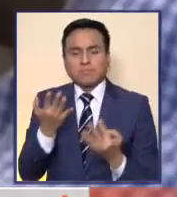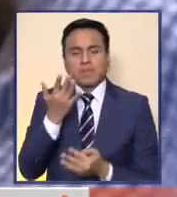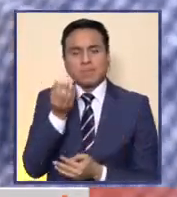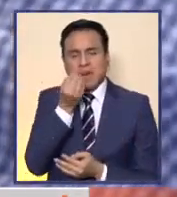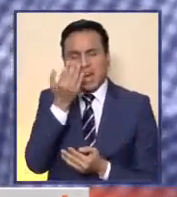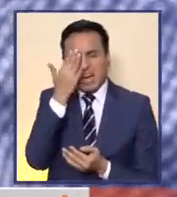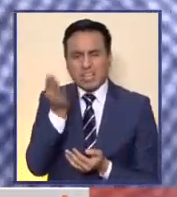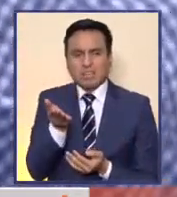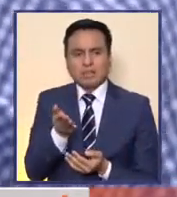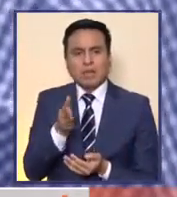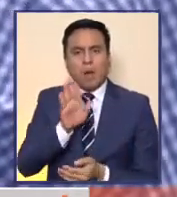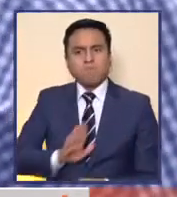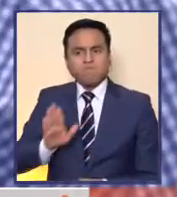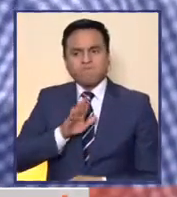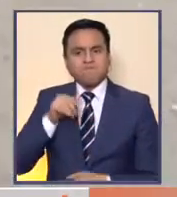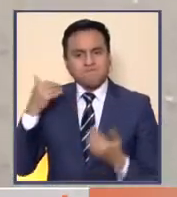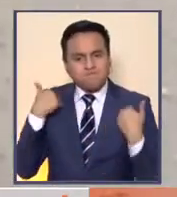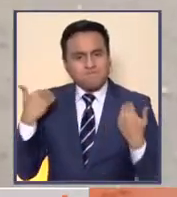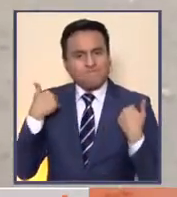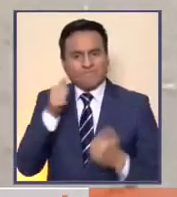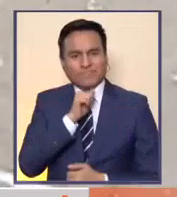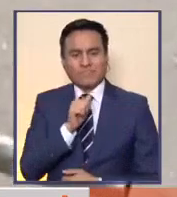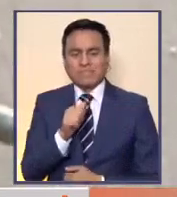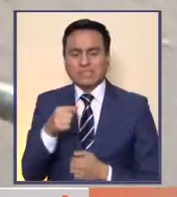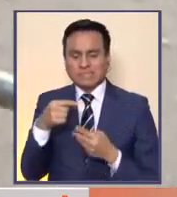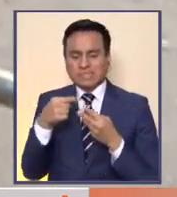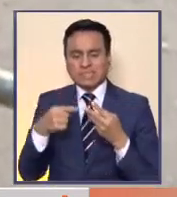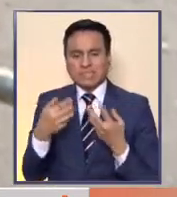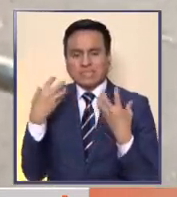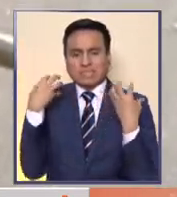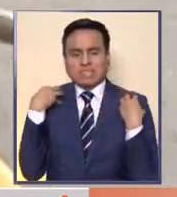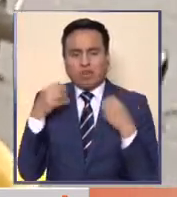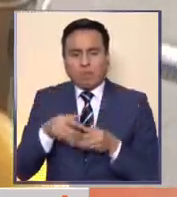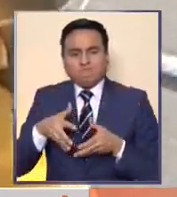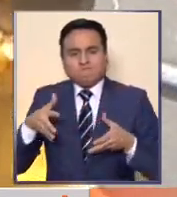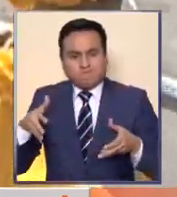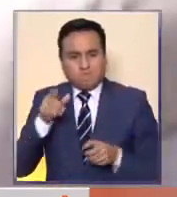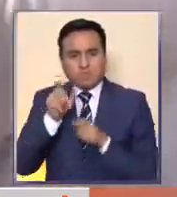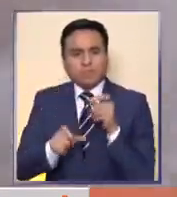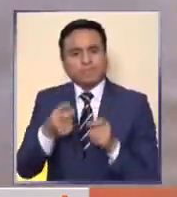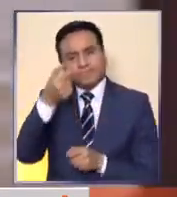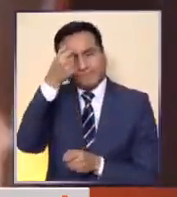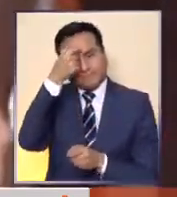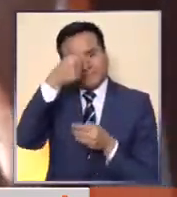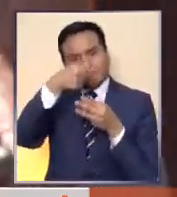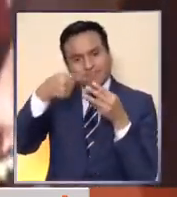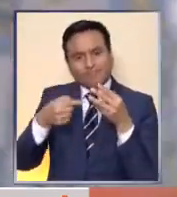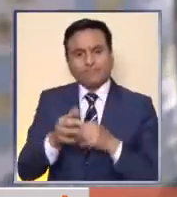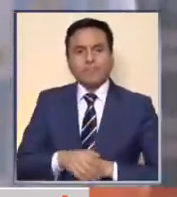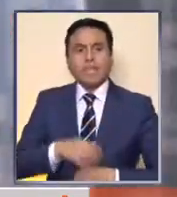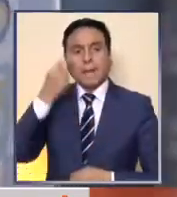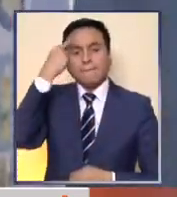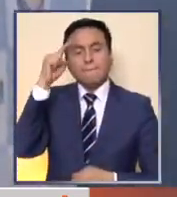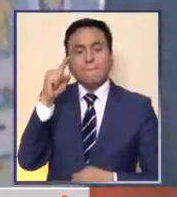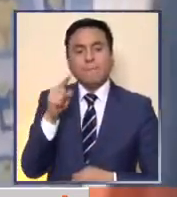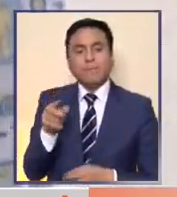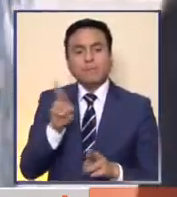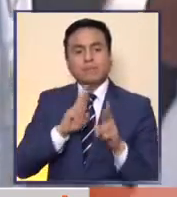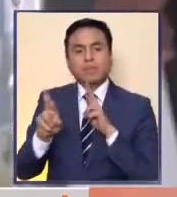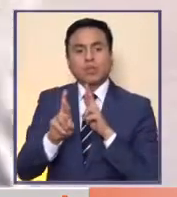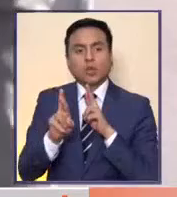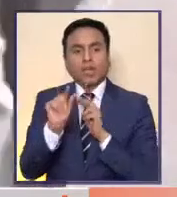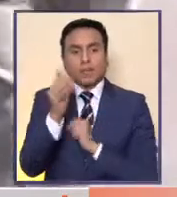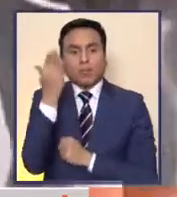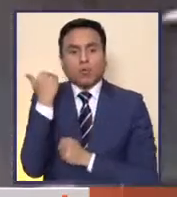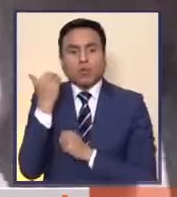alimentación y sedentarismo son los principales responsables de la obesidad y todas aquellas enfermedades asociadas. Pero según los resultados de un